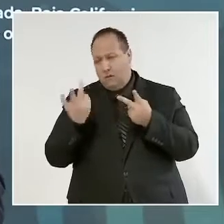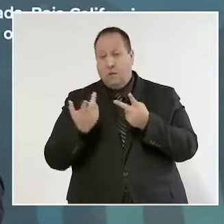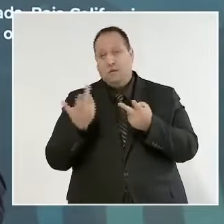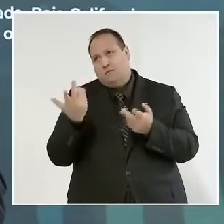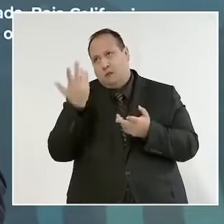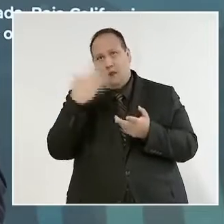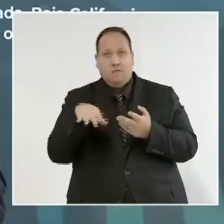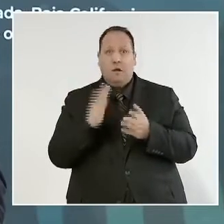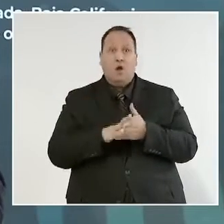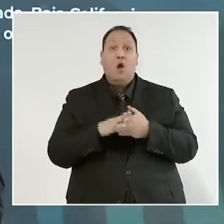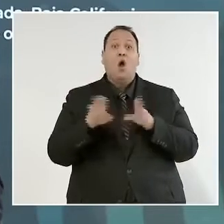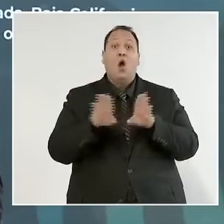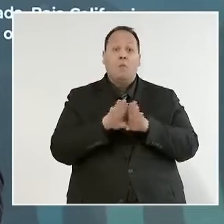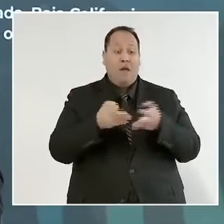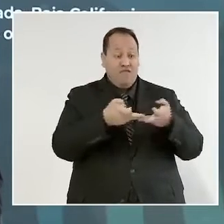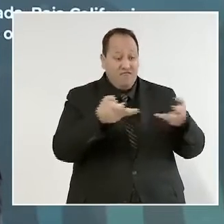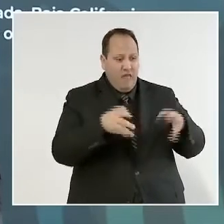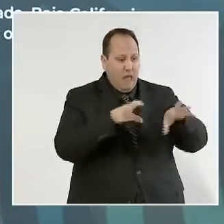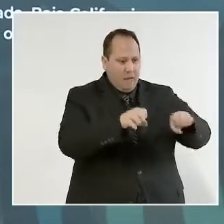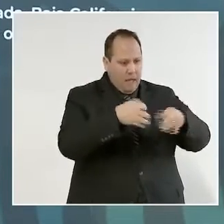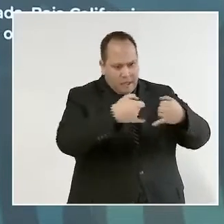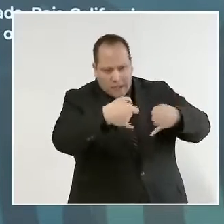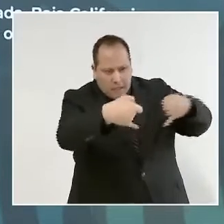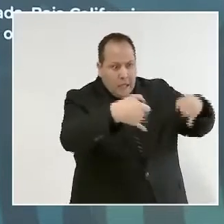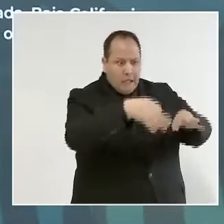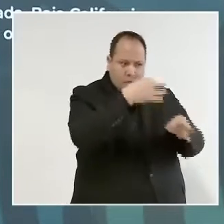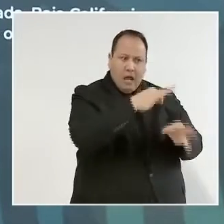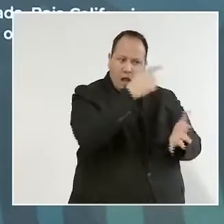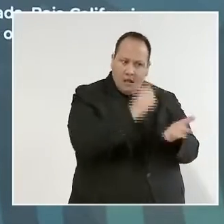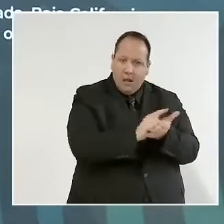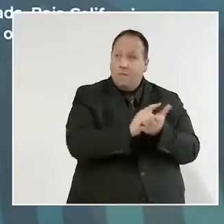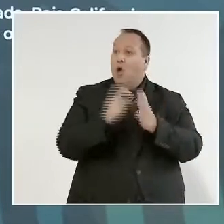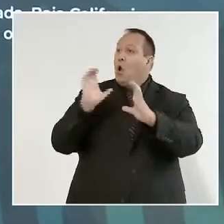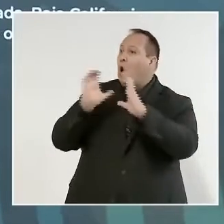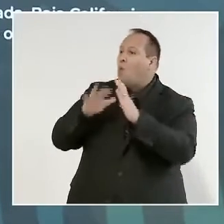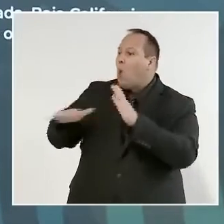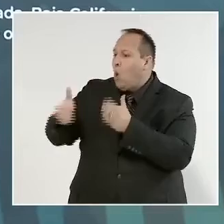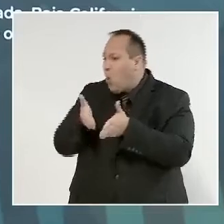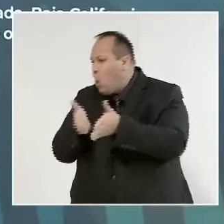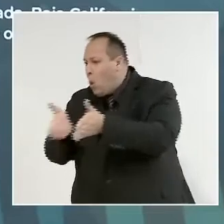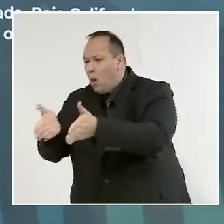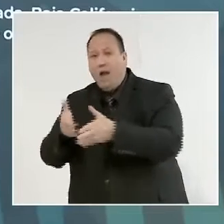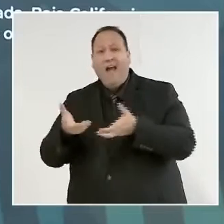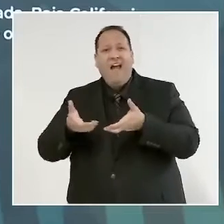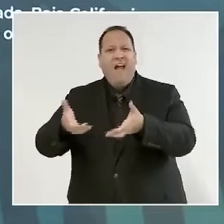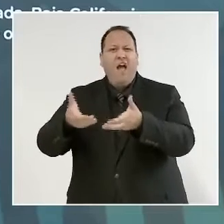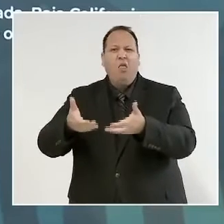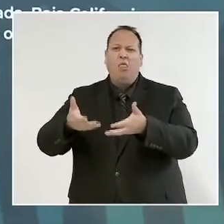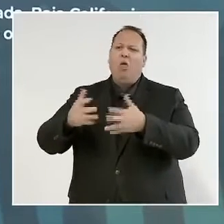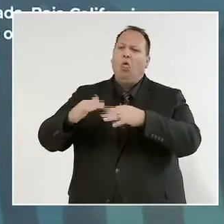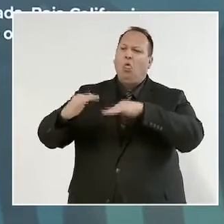la legalización de la tierra, el tema de las vías de comunicación, las calles que no se